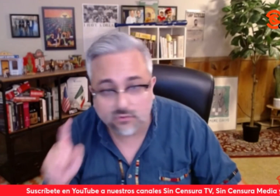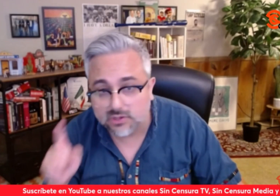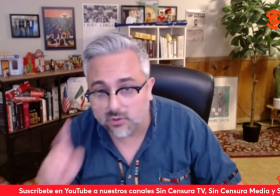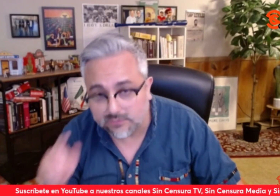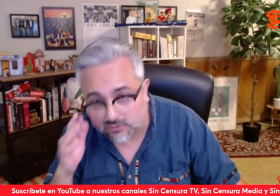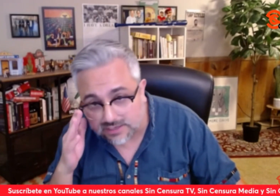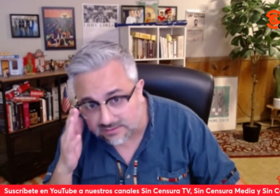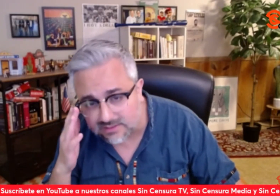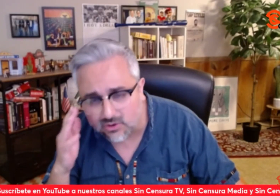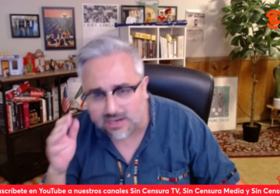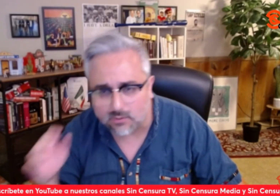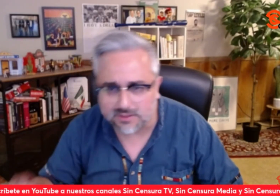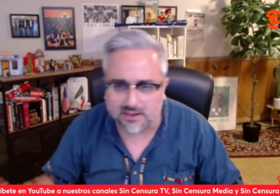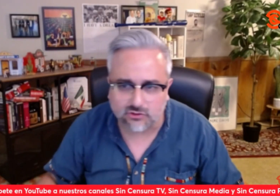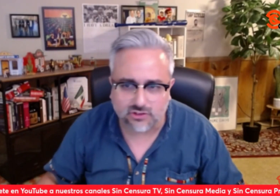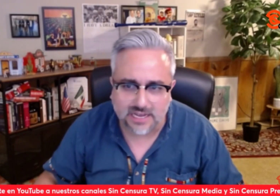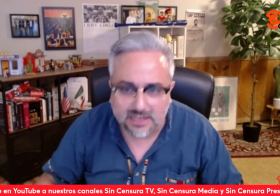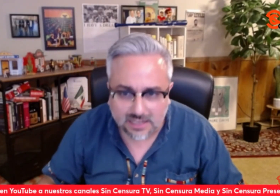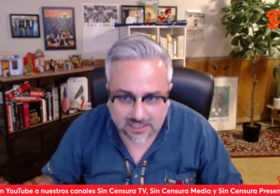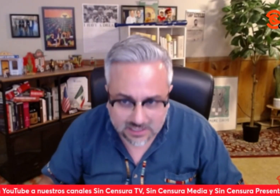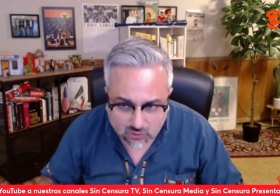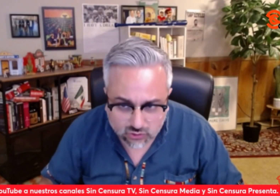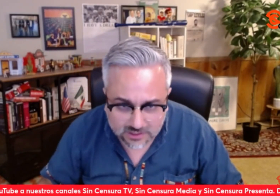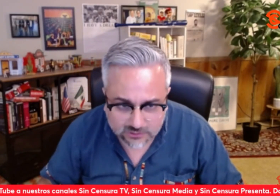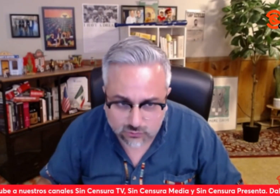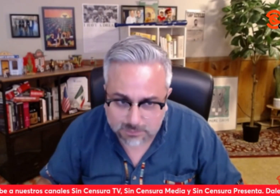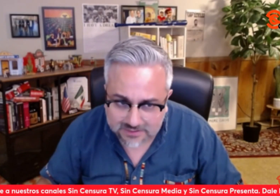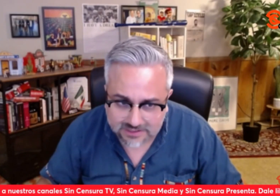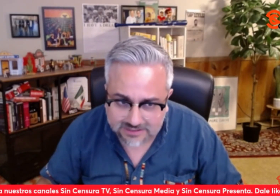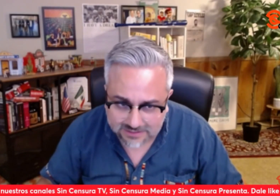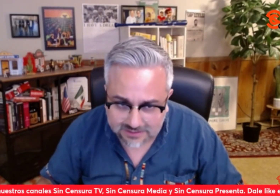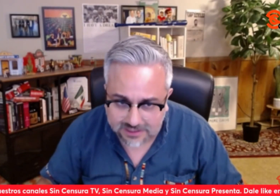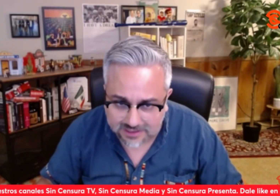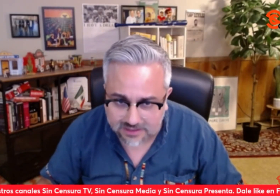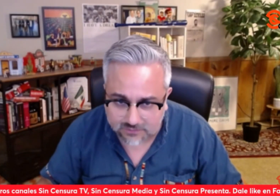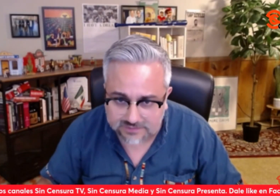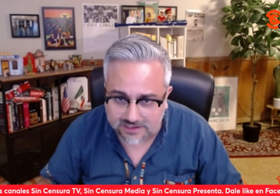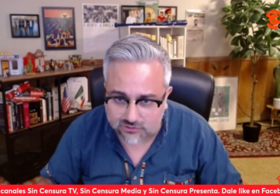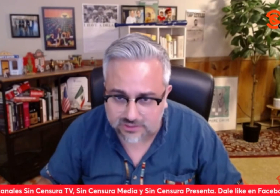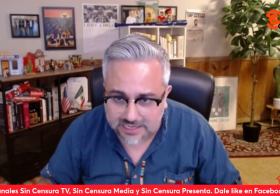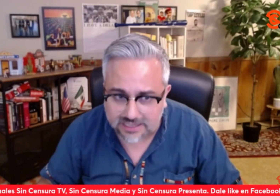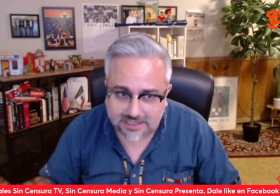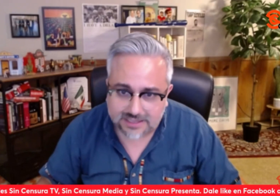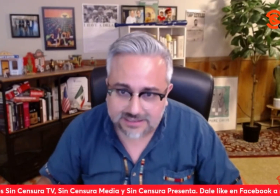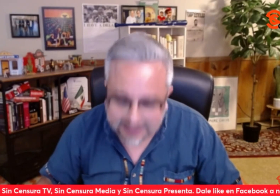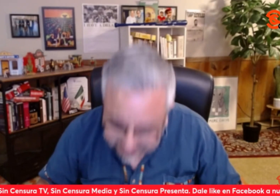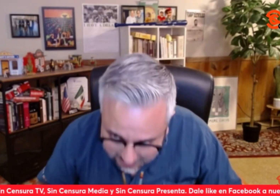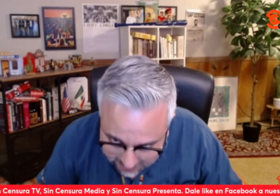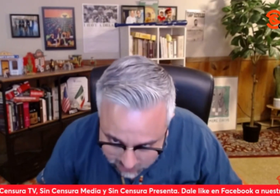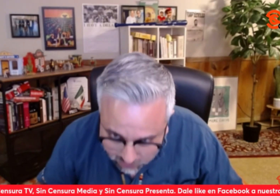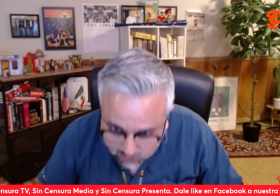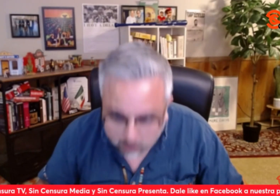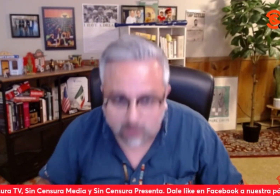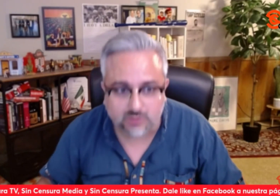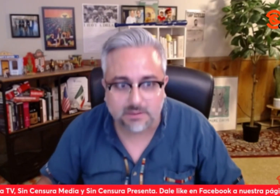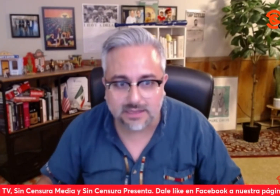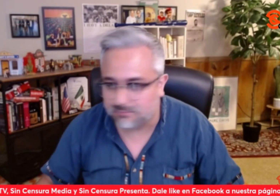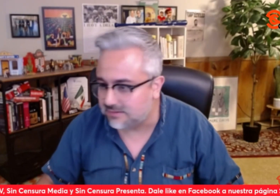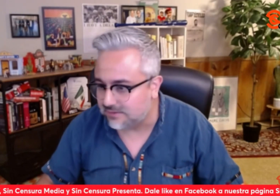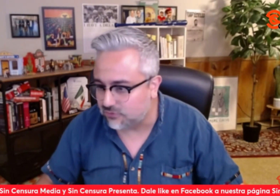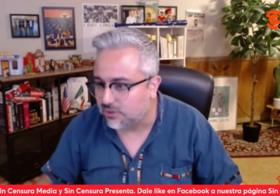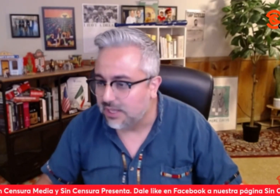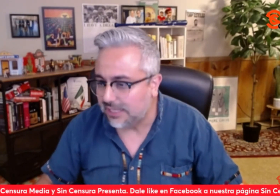a continuar fortaleciendo a la Guardia Nacional y consolidar su pase a la Secretaría de la Defensa Nacional desde el inicio de su